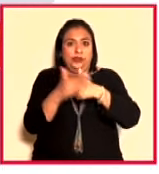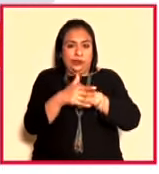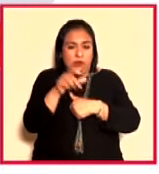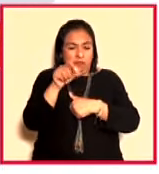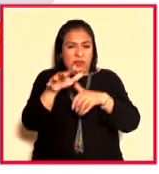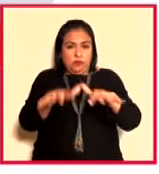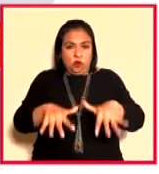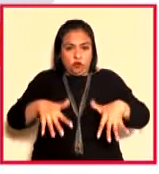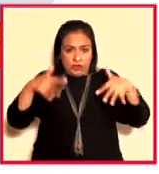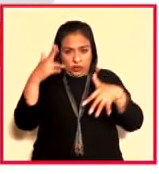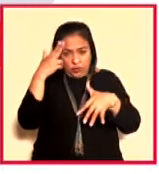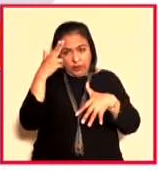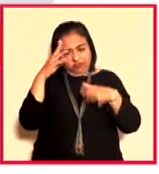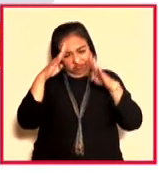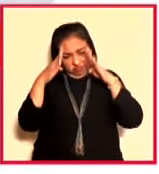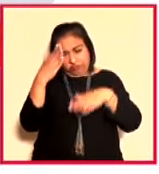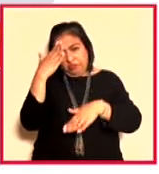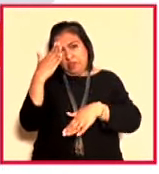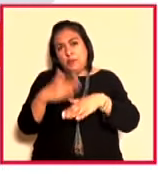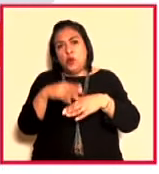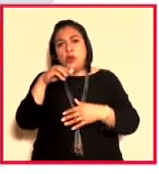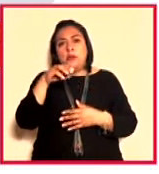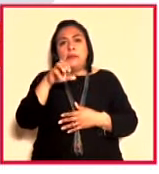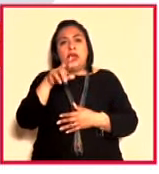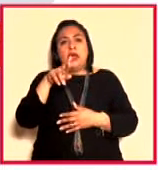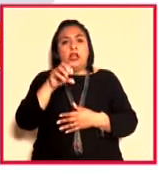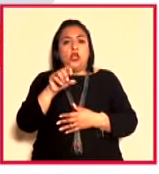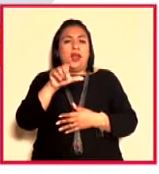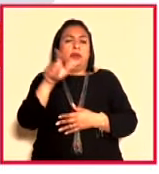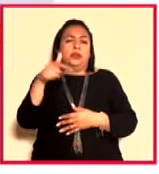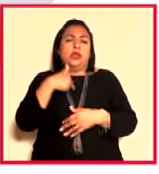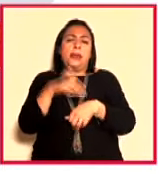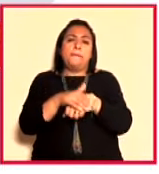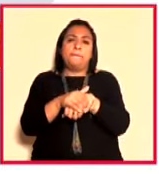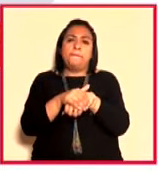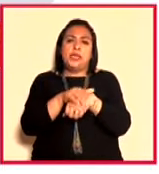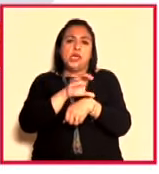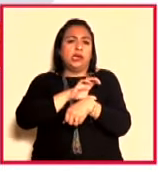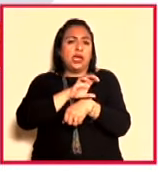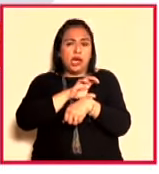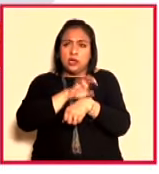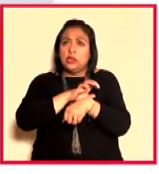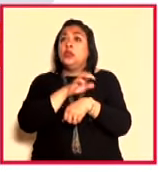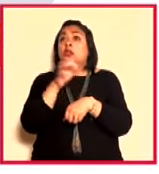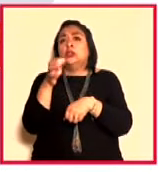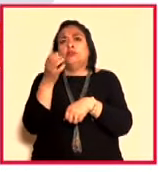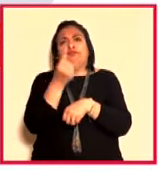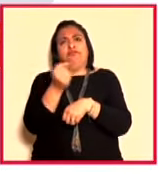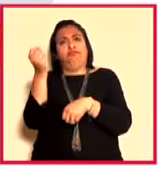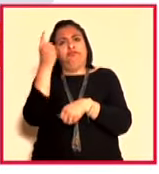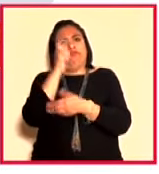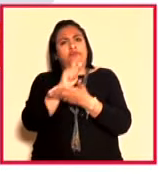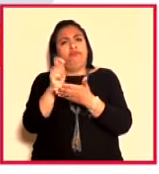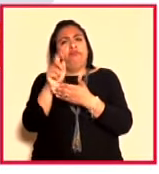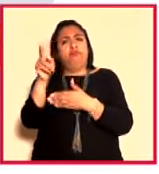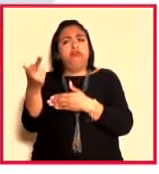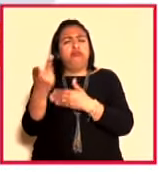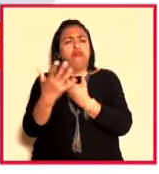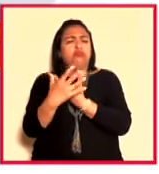concierto y dedicada in memoriam Mario Lavista, nuestro querido amigo y extraordinario compositor con quien tuvimos una relación muy